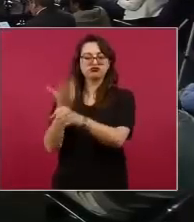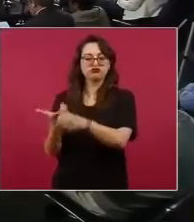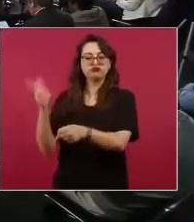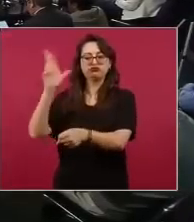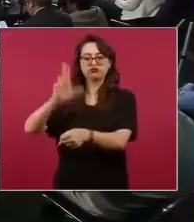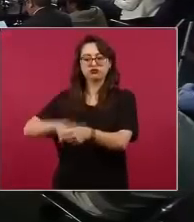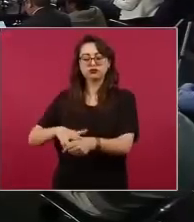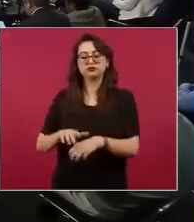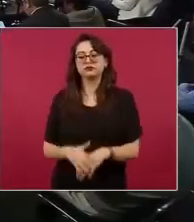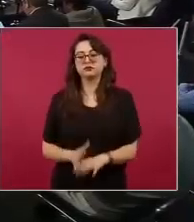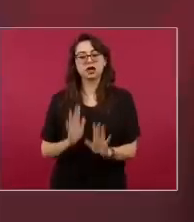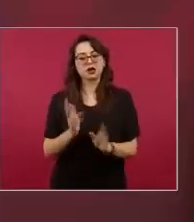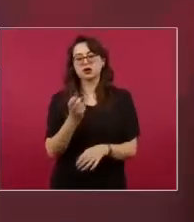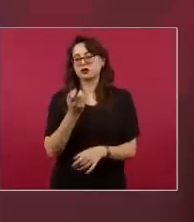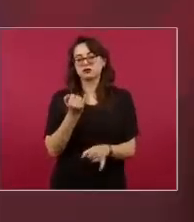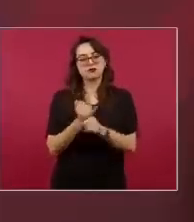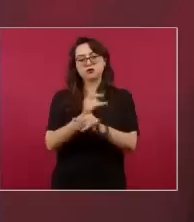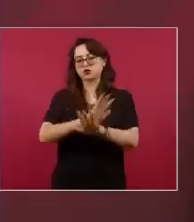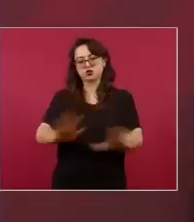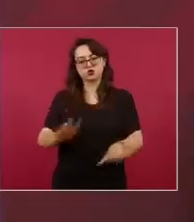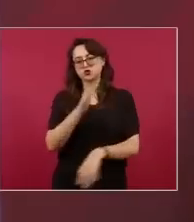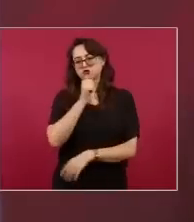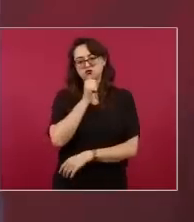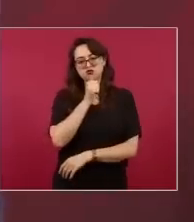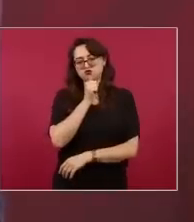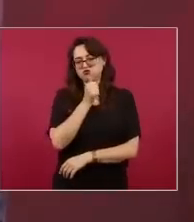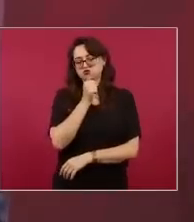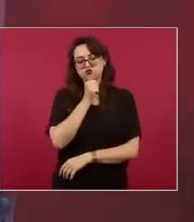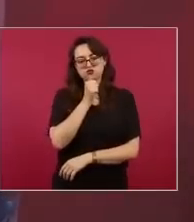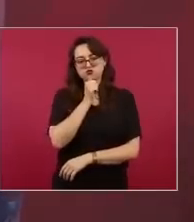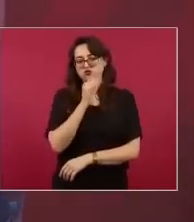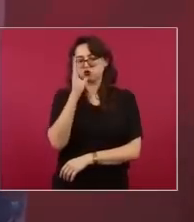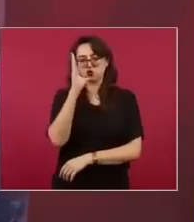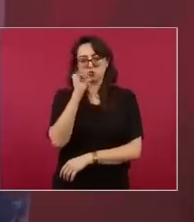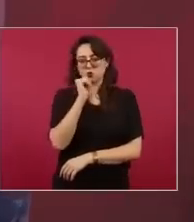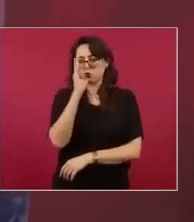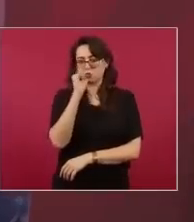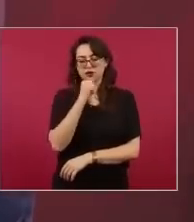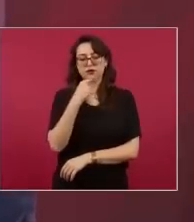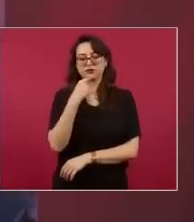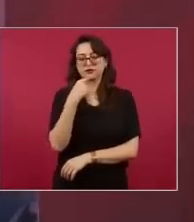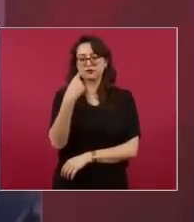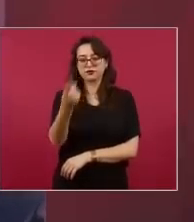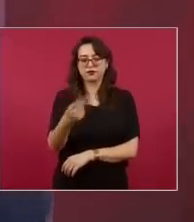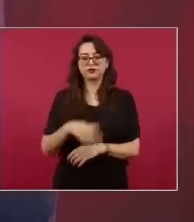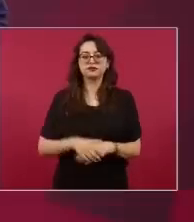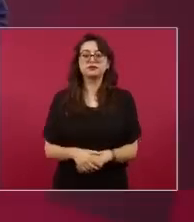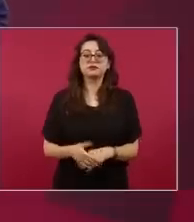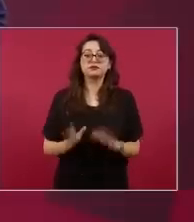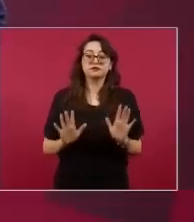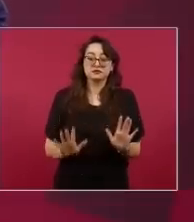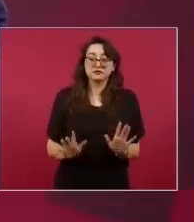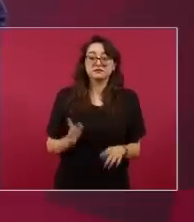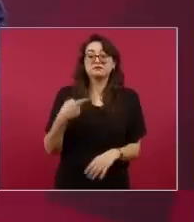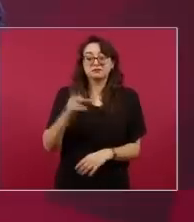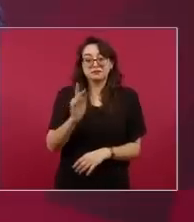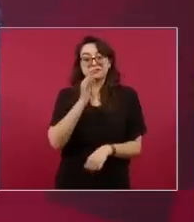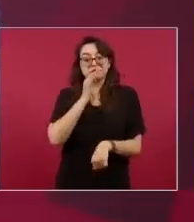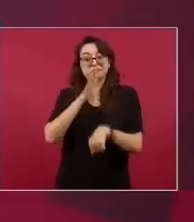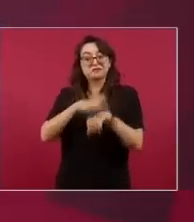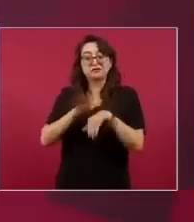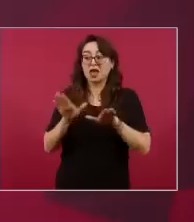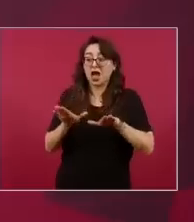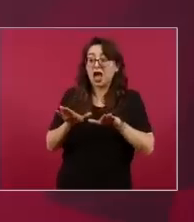no puedo hablar más este De todas formas se venda o no se vende el avión esos hospitales